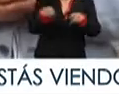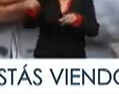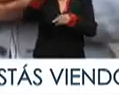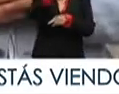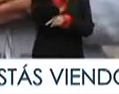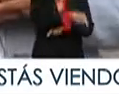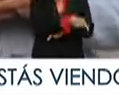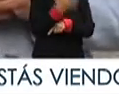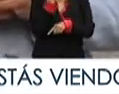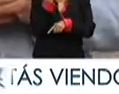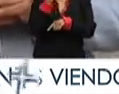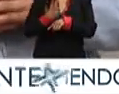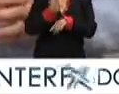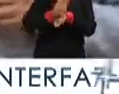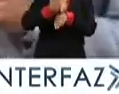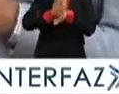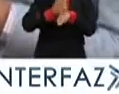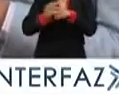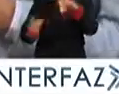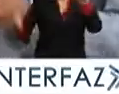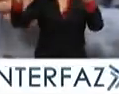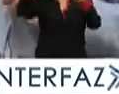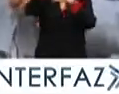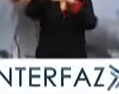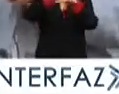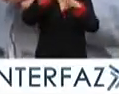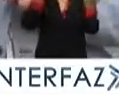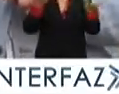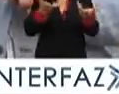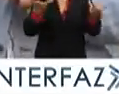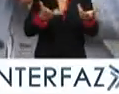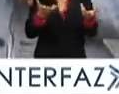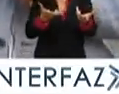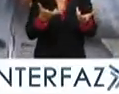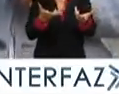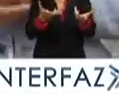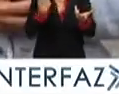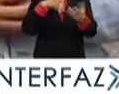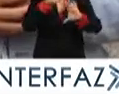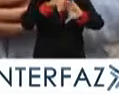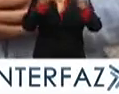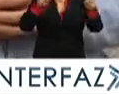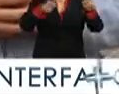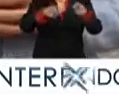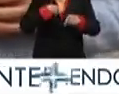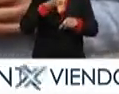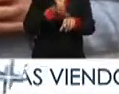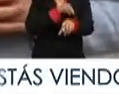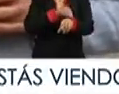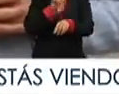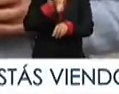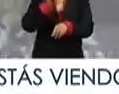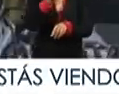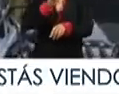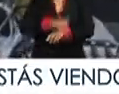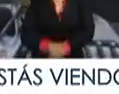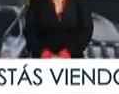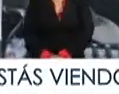la tradicional música brasileña, arriba se estaba llevando a cabo un concierto de música electrónica.